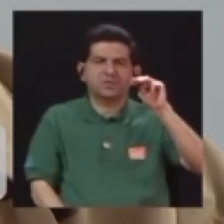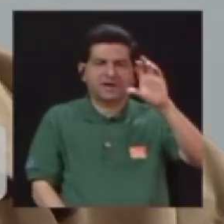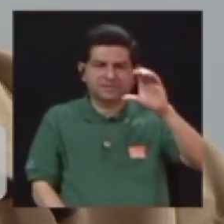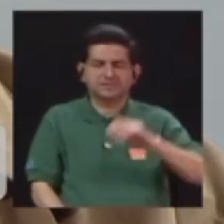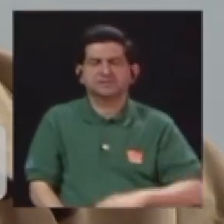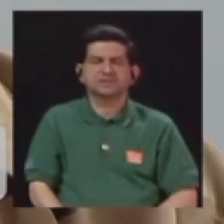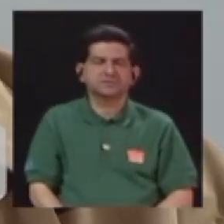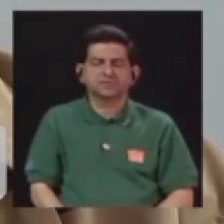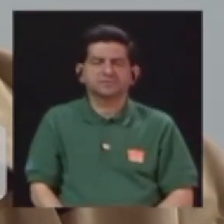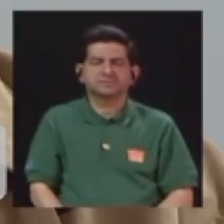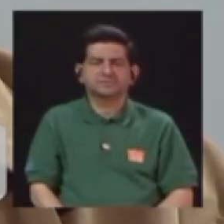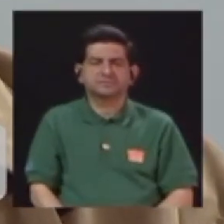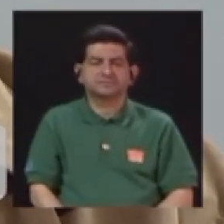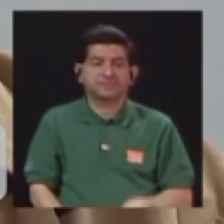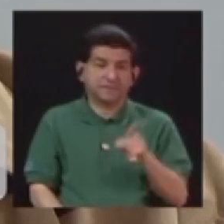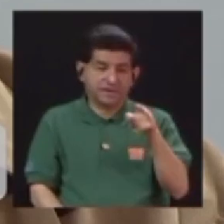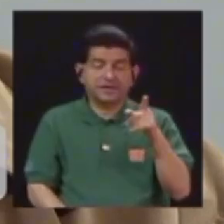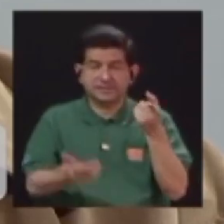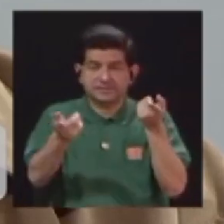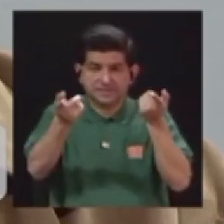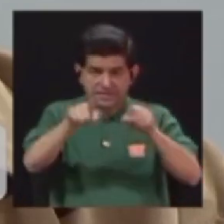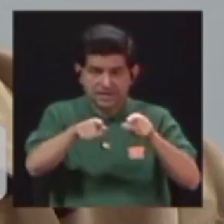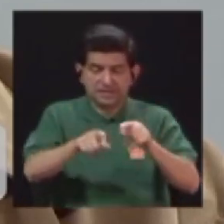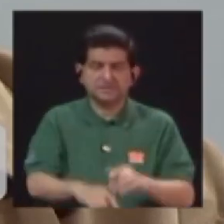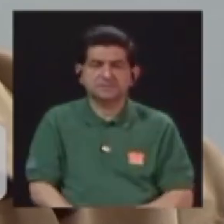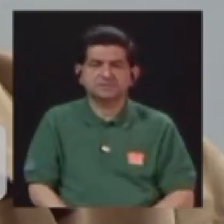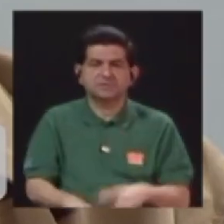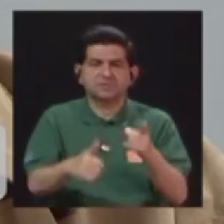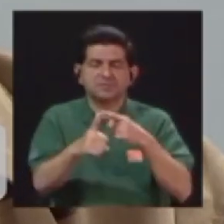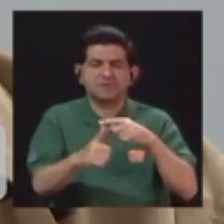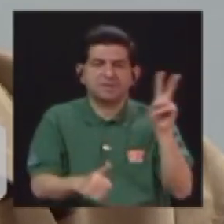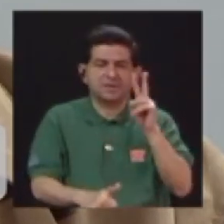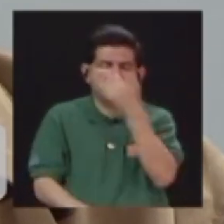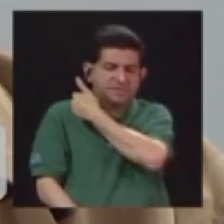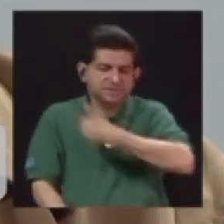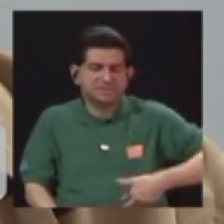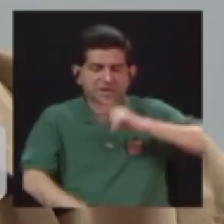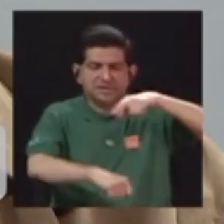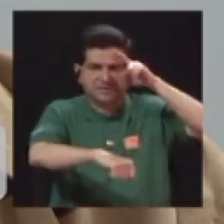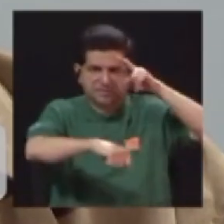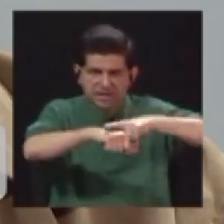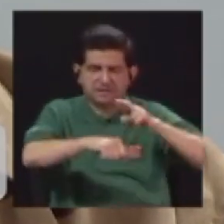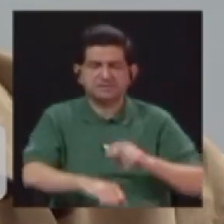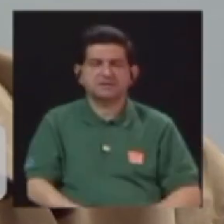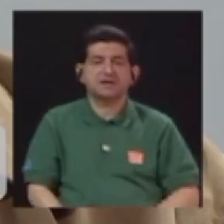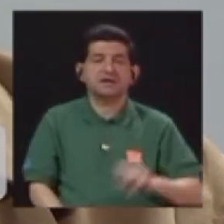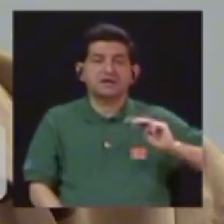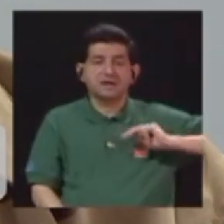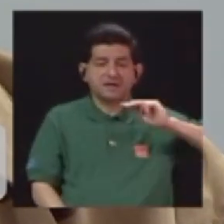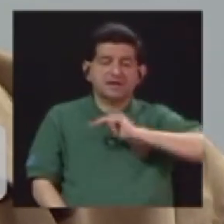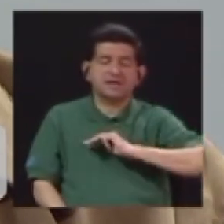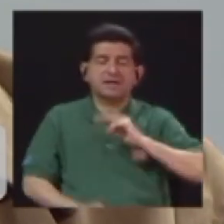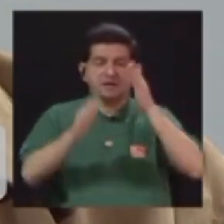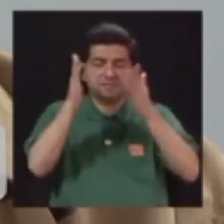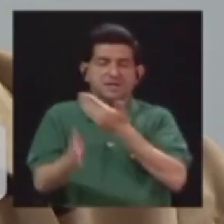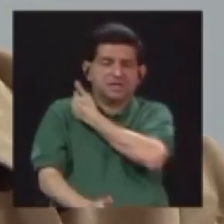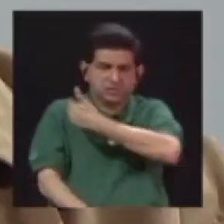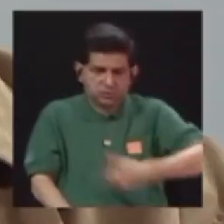Castillo, ¿verdad? Que era primer vicepresidente de la República y además ministro de la Presidencia,